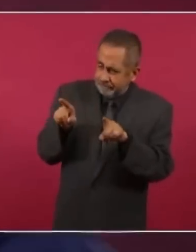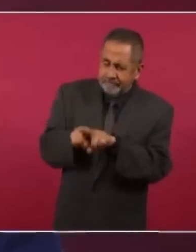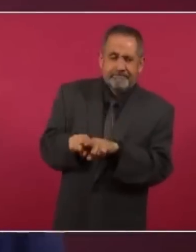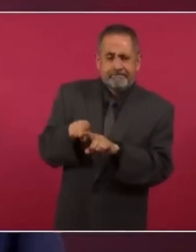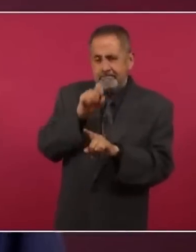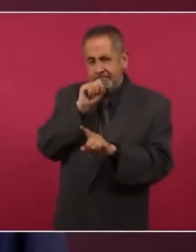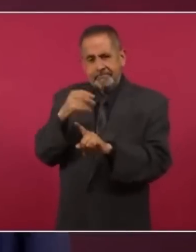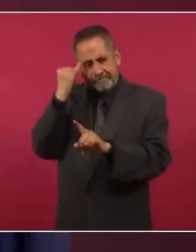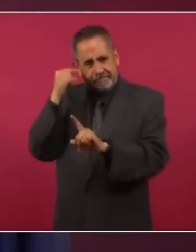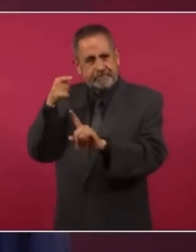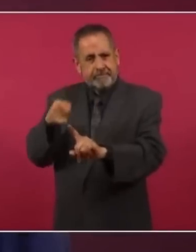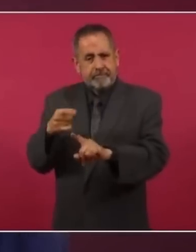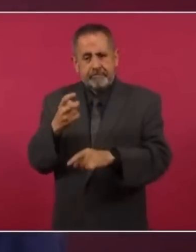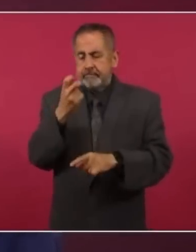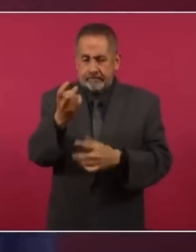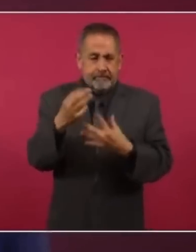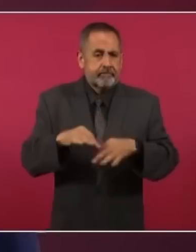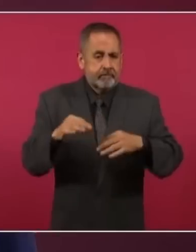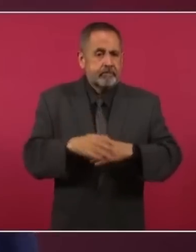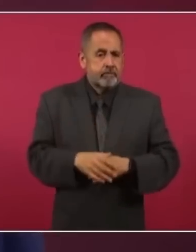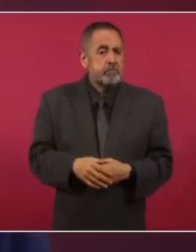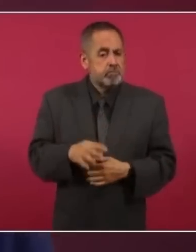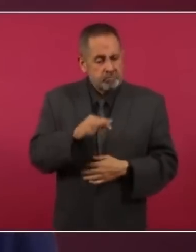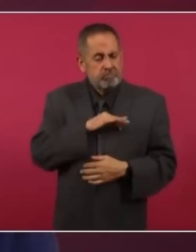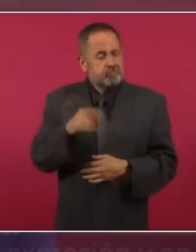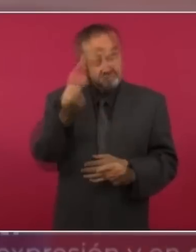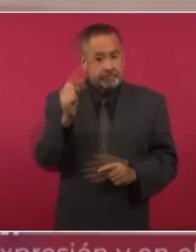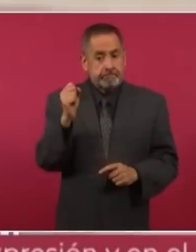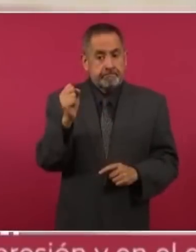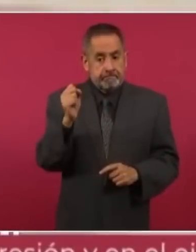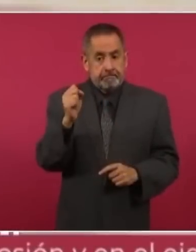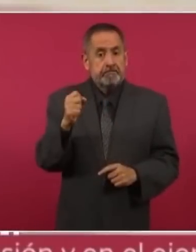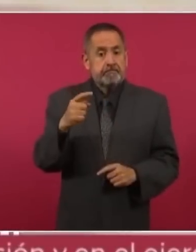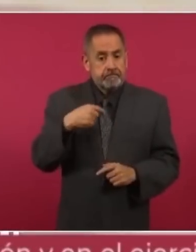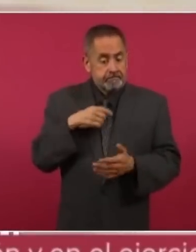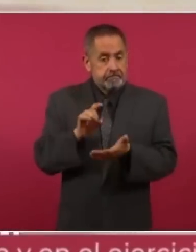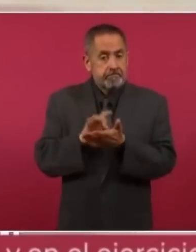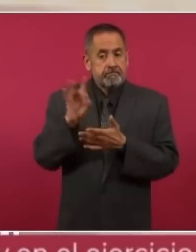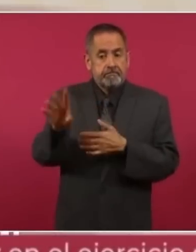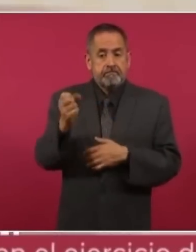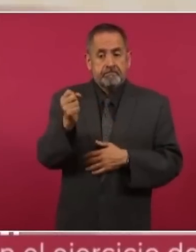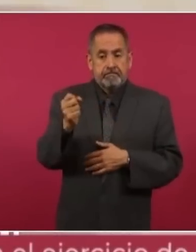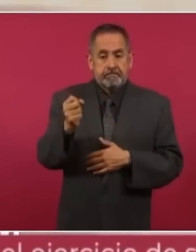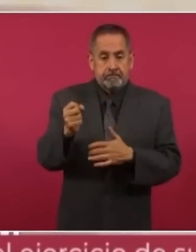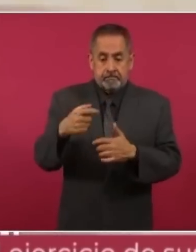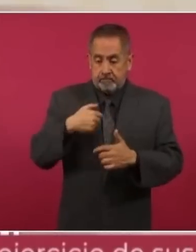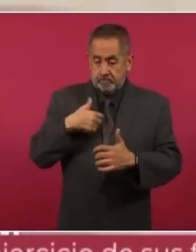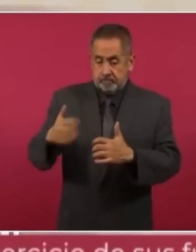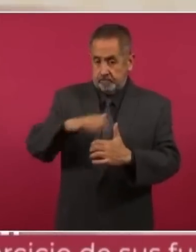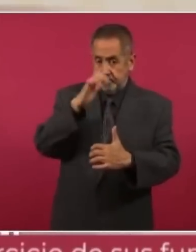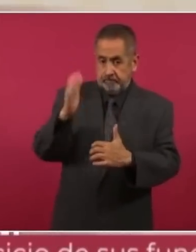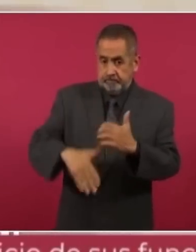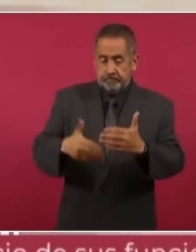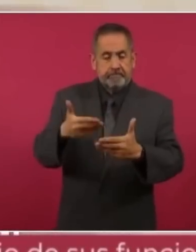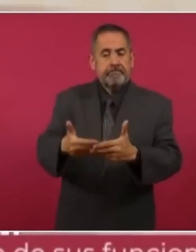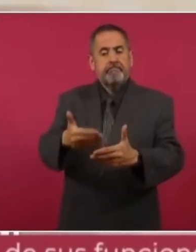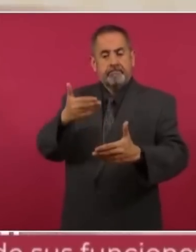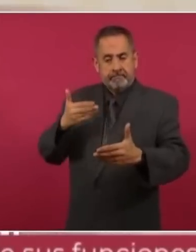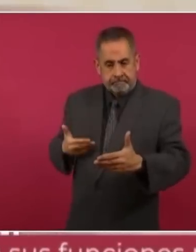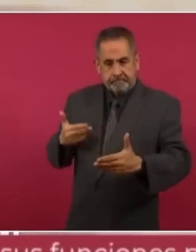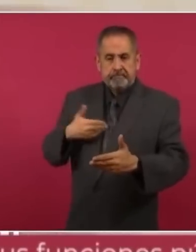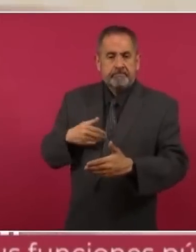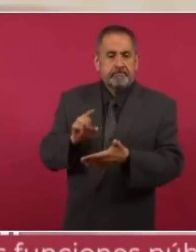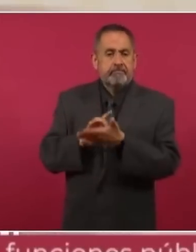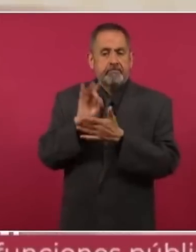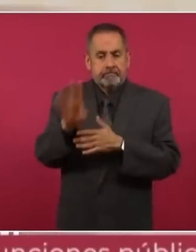importantísimo, y sí se puede alcanzar septiembre, antes de que yo termine. Voy a